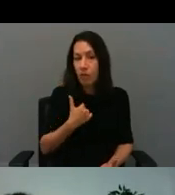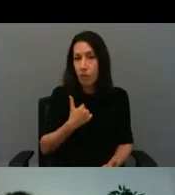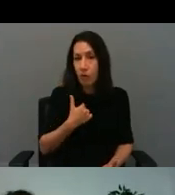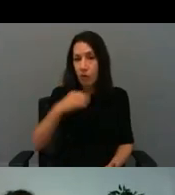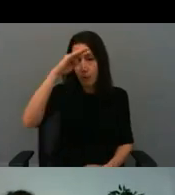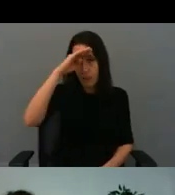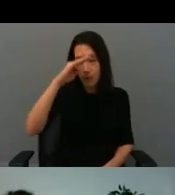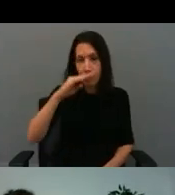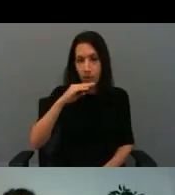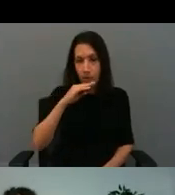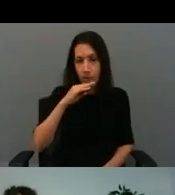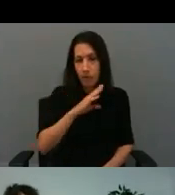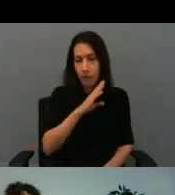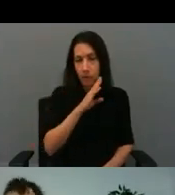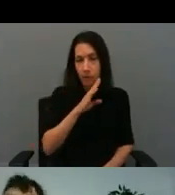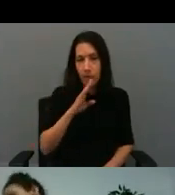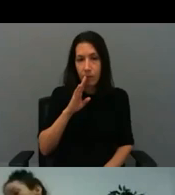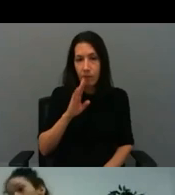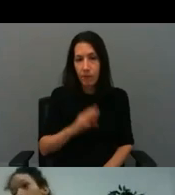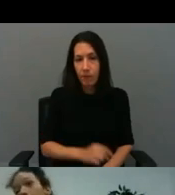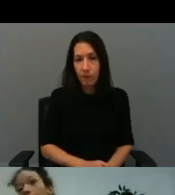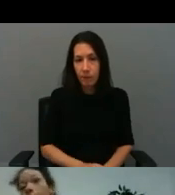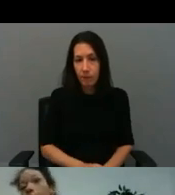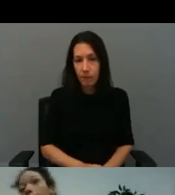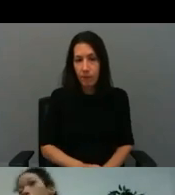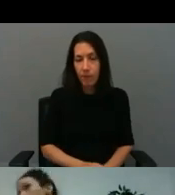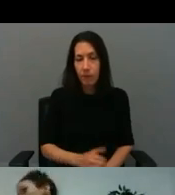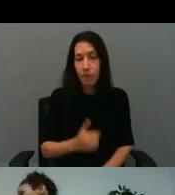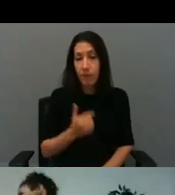son mayores, pero sobre todo para viajar fuera,